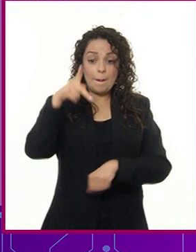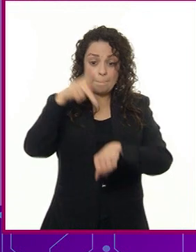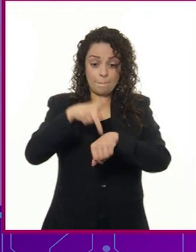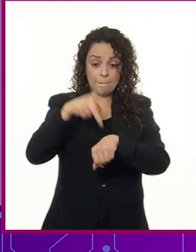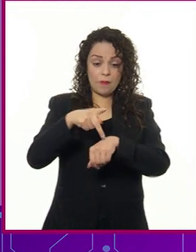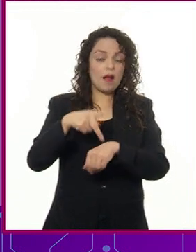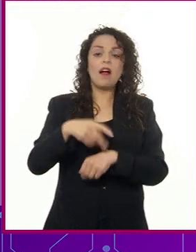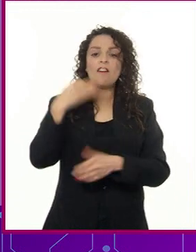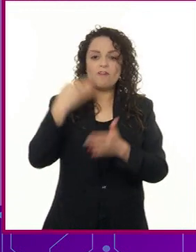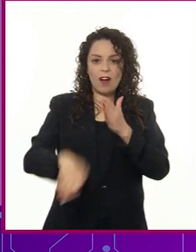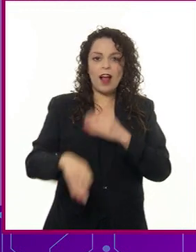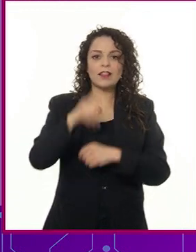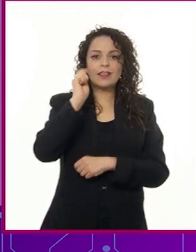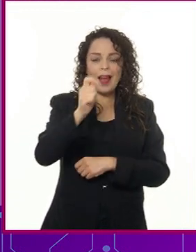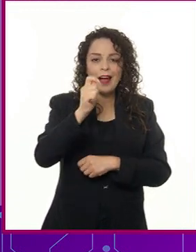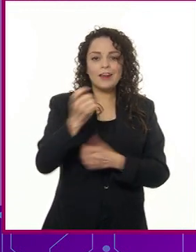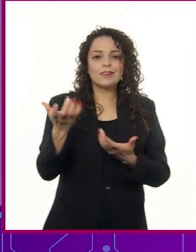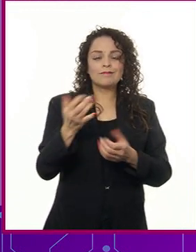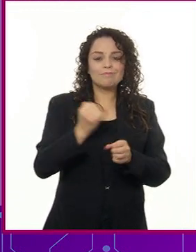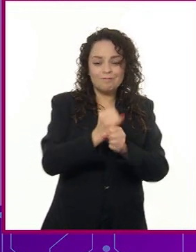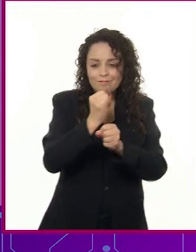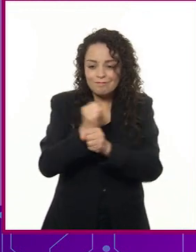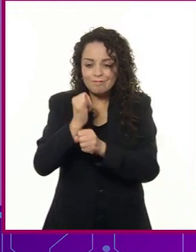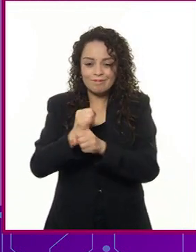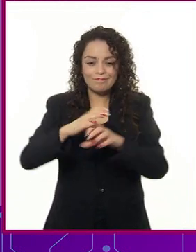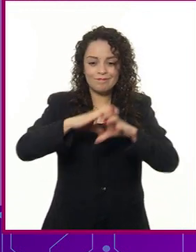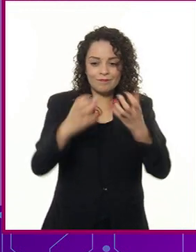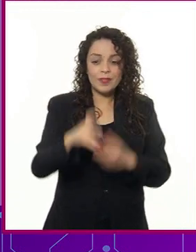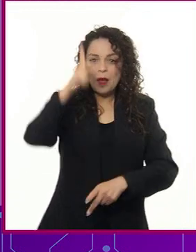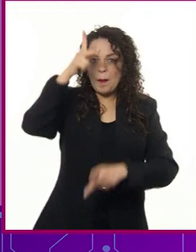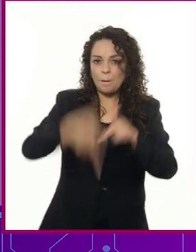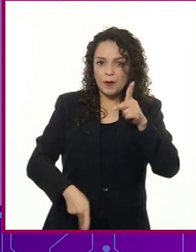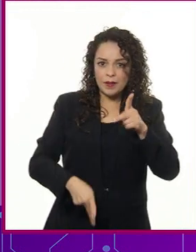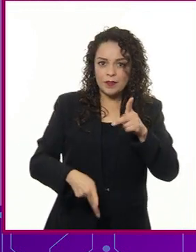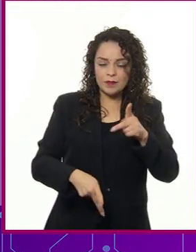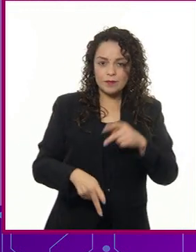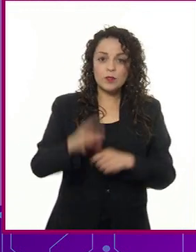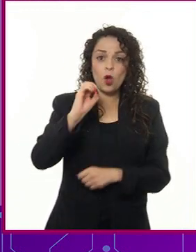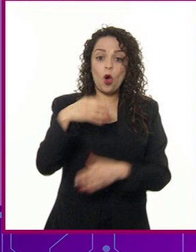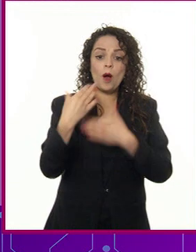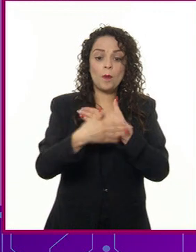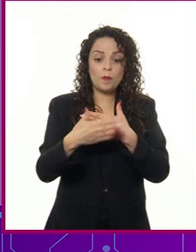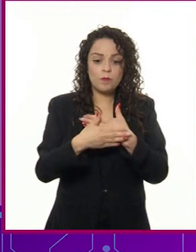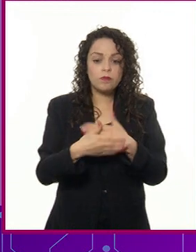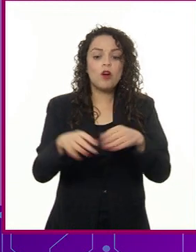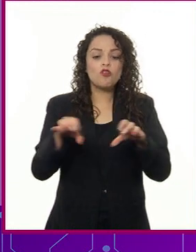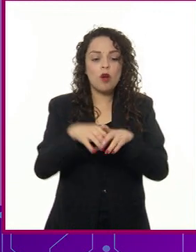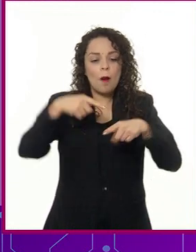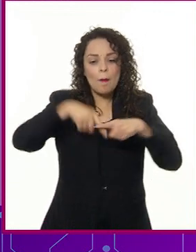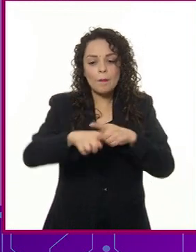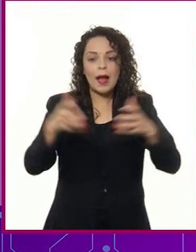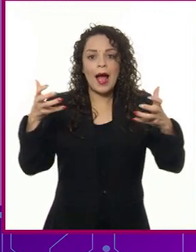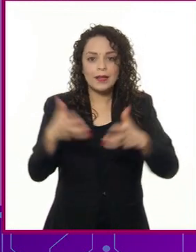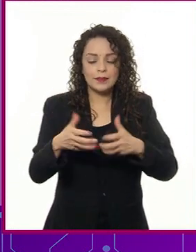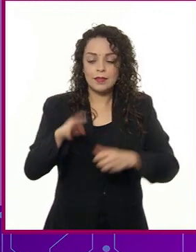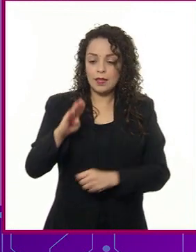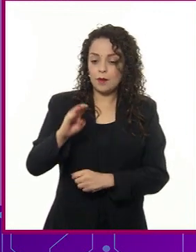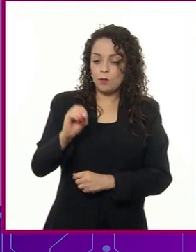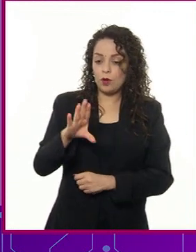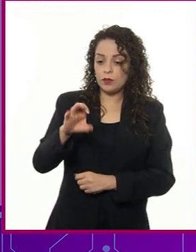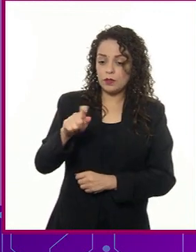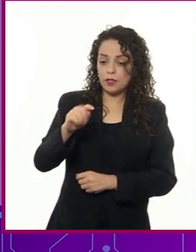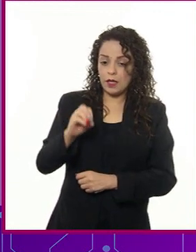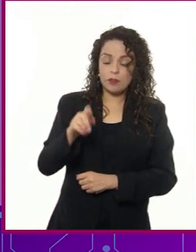como la roca sin pulir, un boceto es un proyecto inacabado o un proyecto por nacer. En otras palabras, el boceto permite a